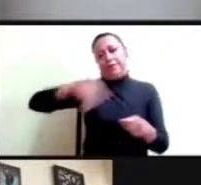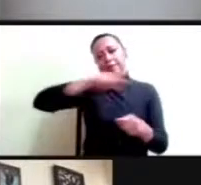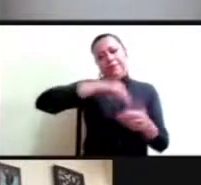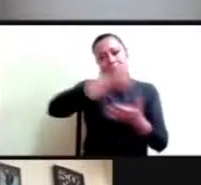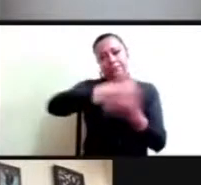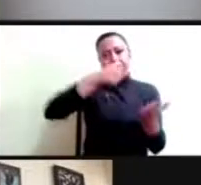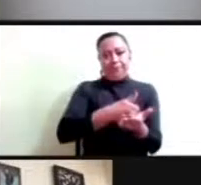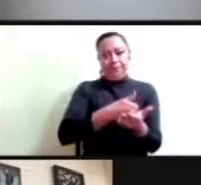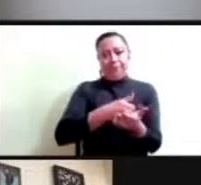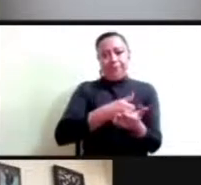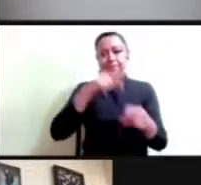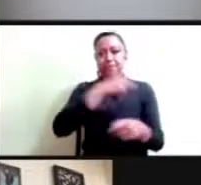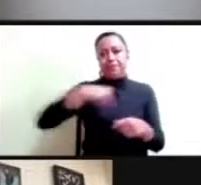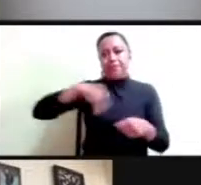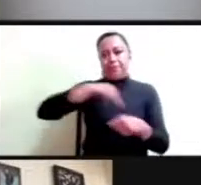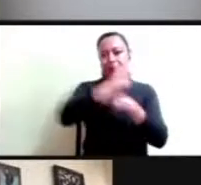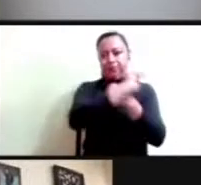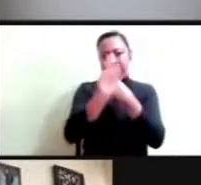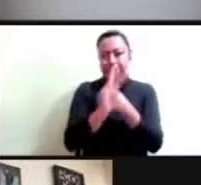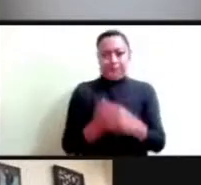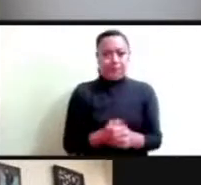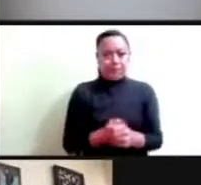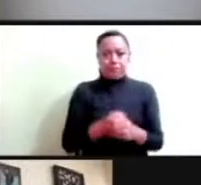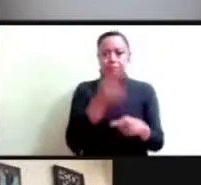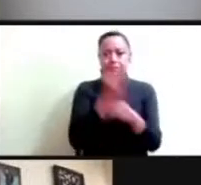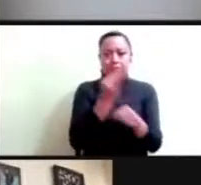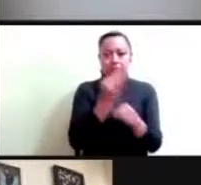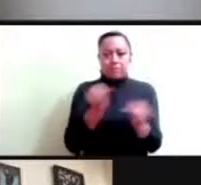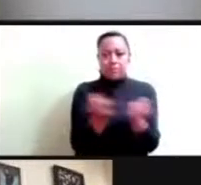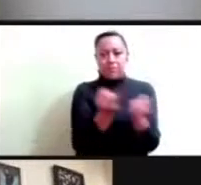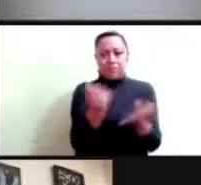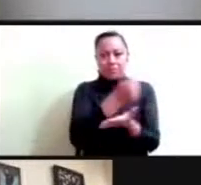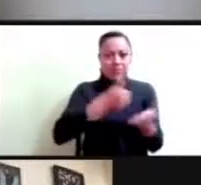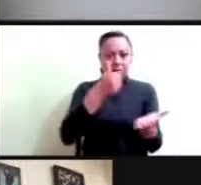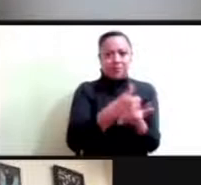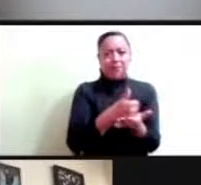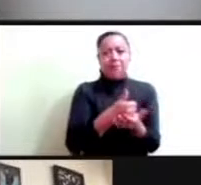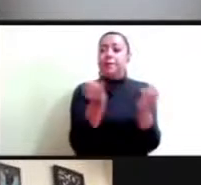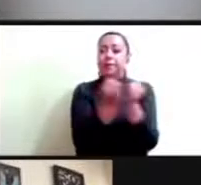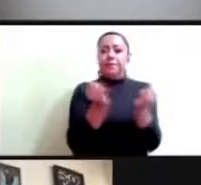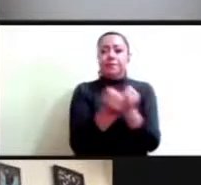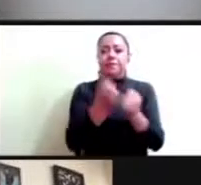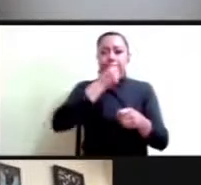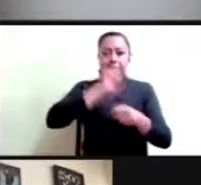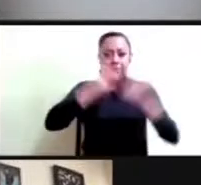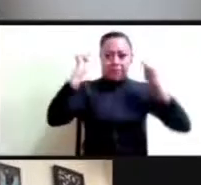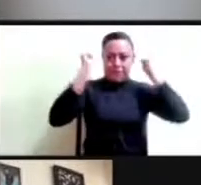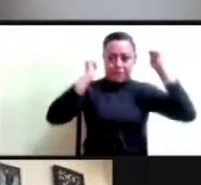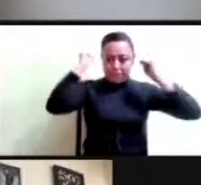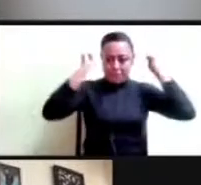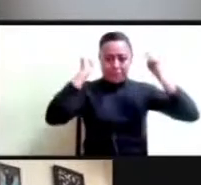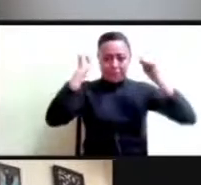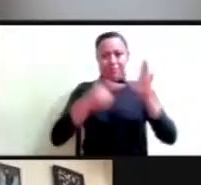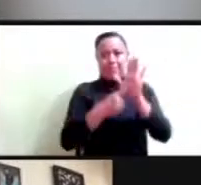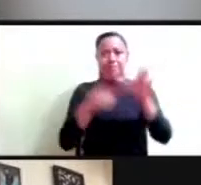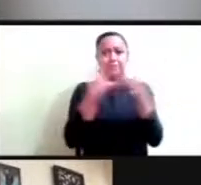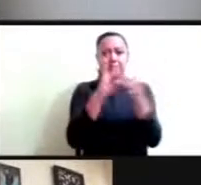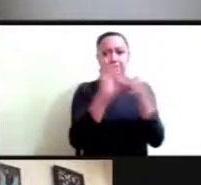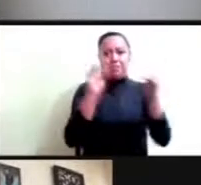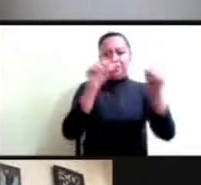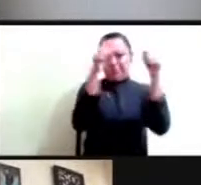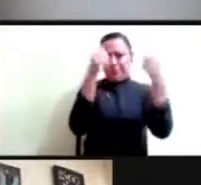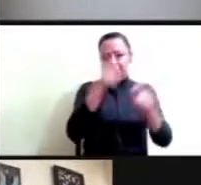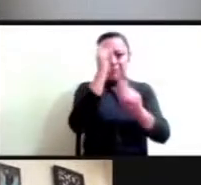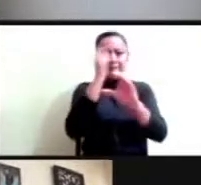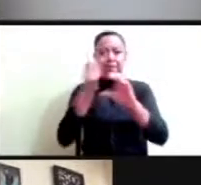por ende, en nuestra capital. Además, la Secretaría de Turismo asevera que las artesanías representan la